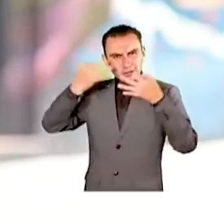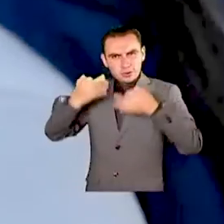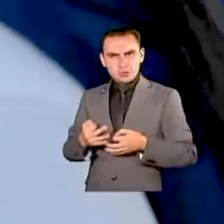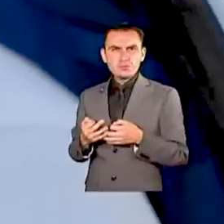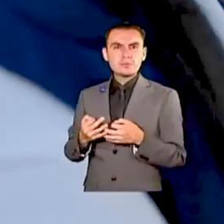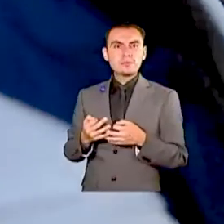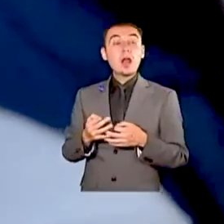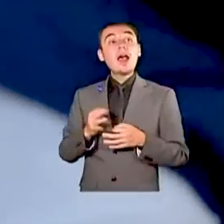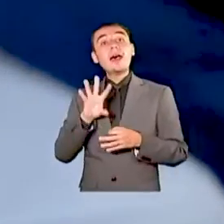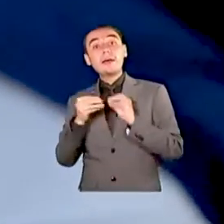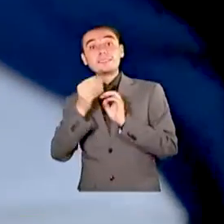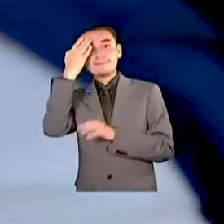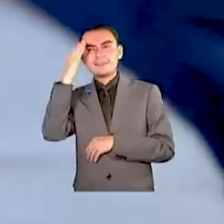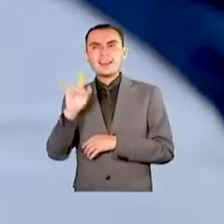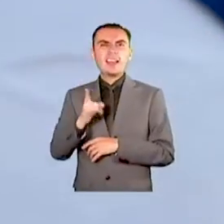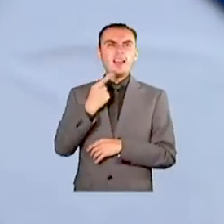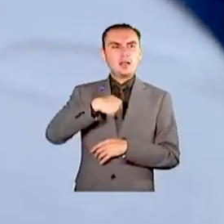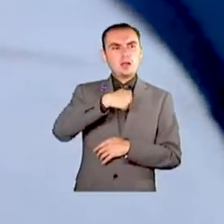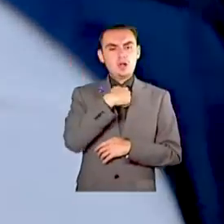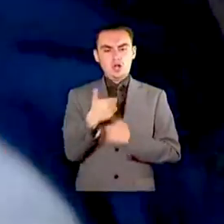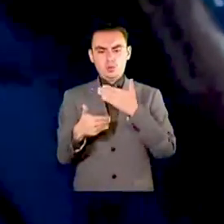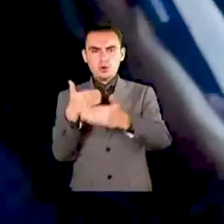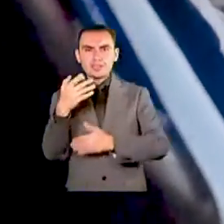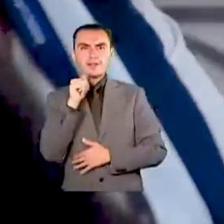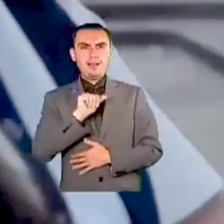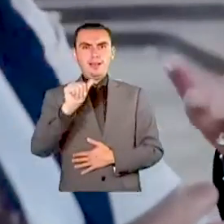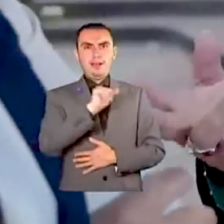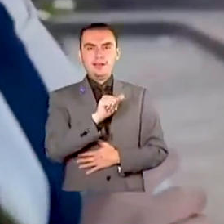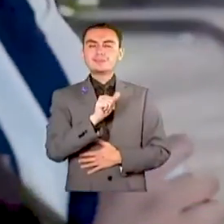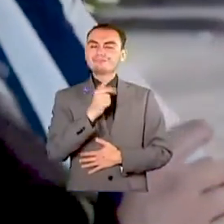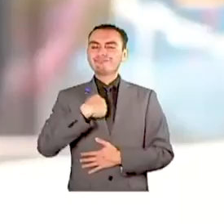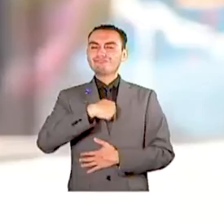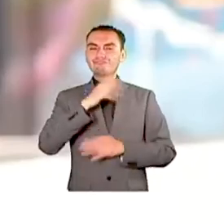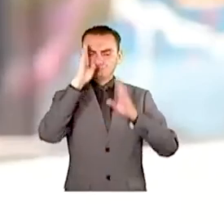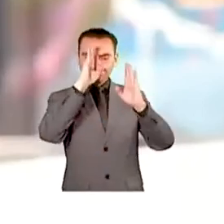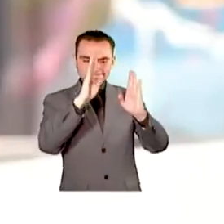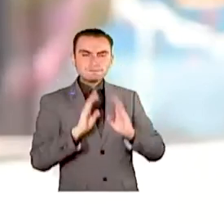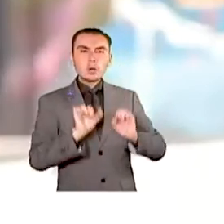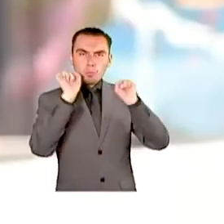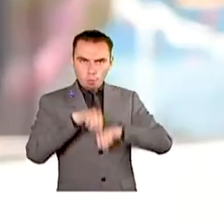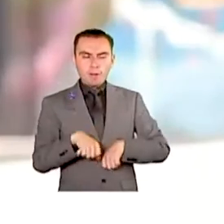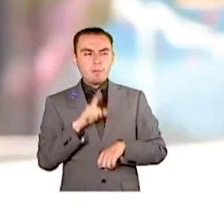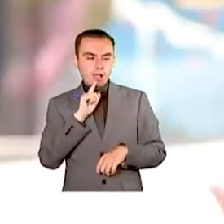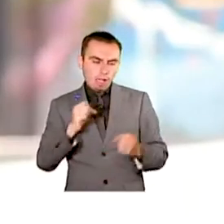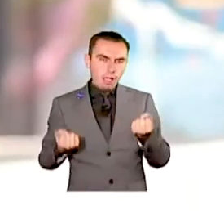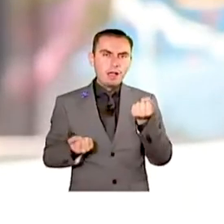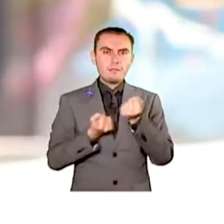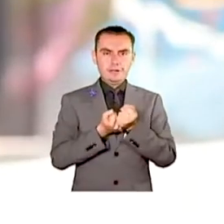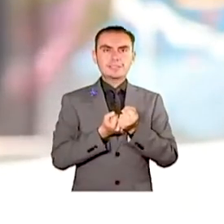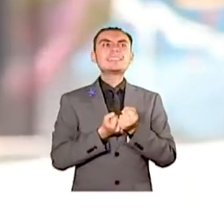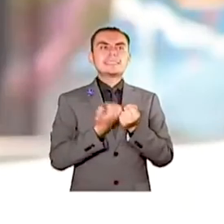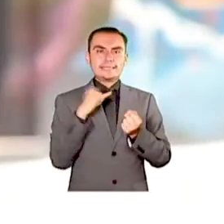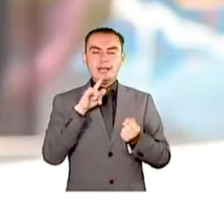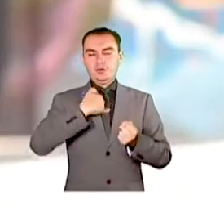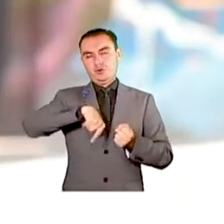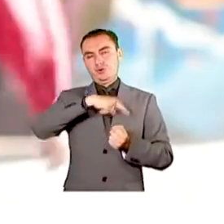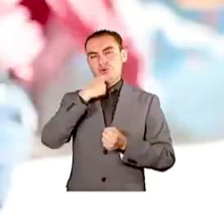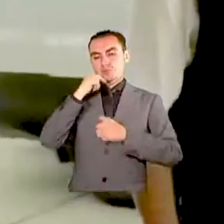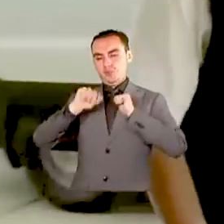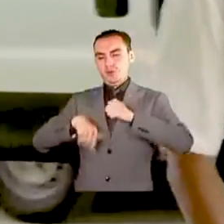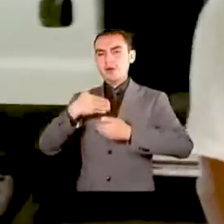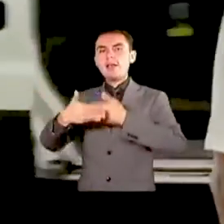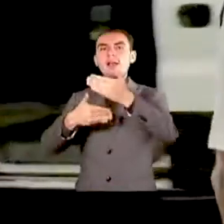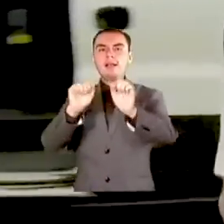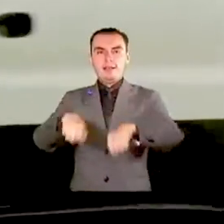en la misma frente a los procesos de las mujeres. Desde la escucha hemos podido hacer que nuestros procesos sean